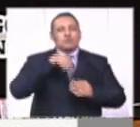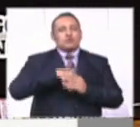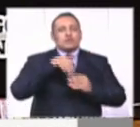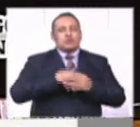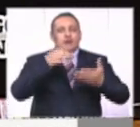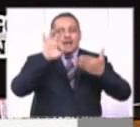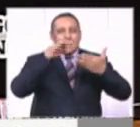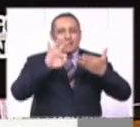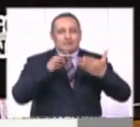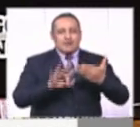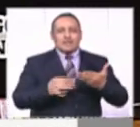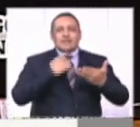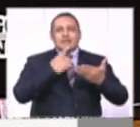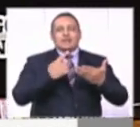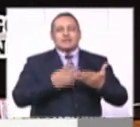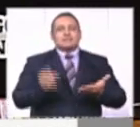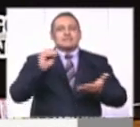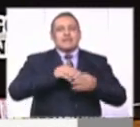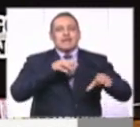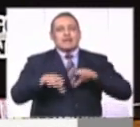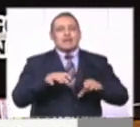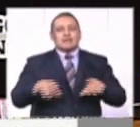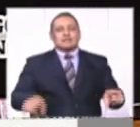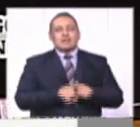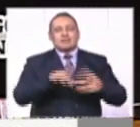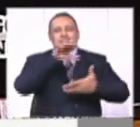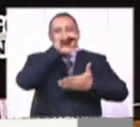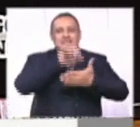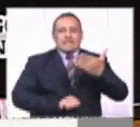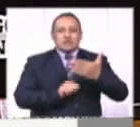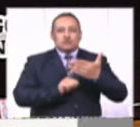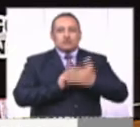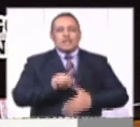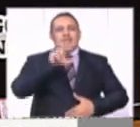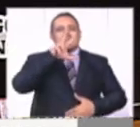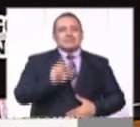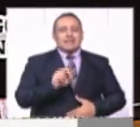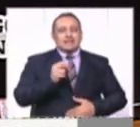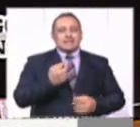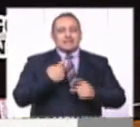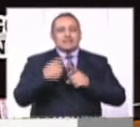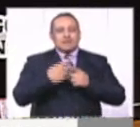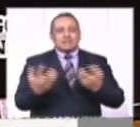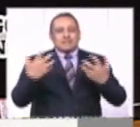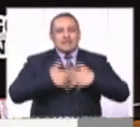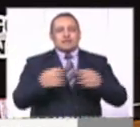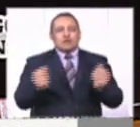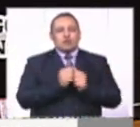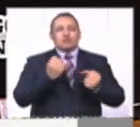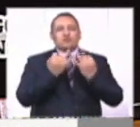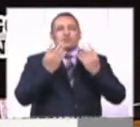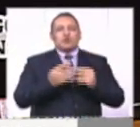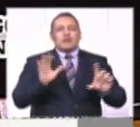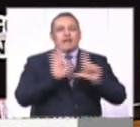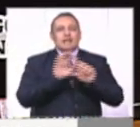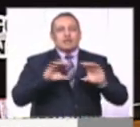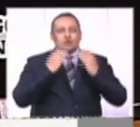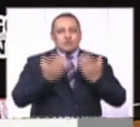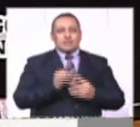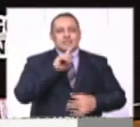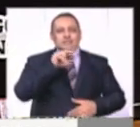calificada se realizará descontando 30 integrantes del número legal de congresistas que es